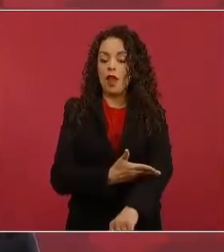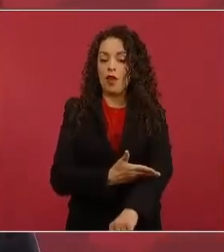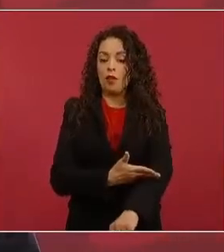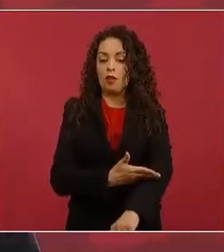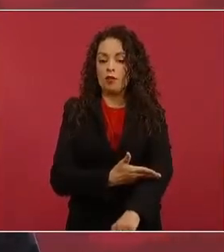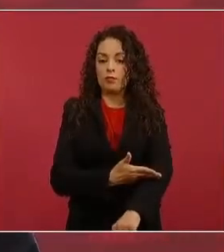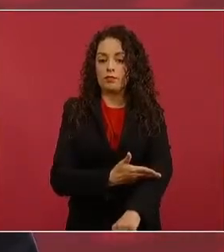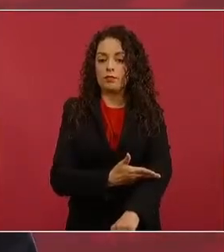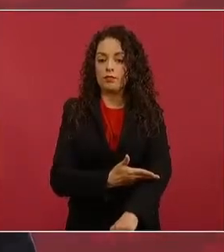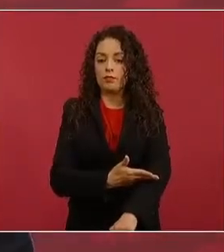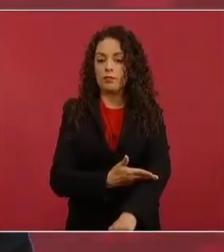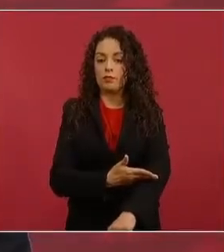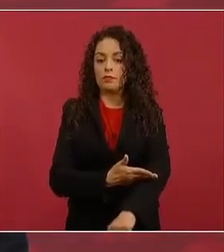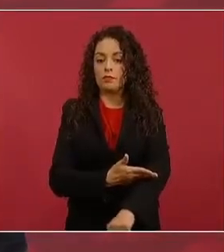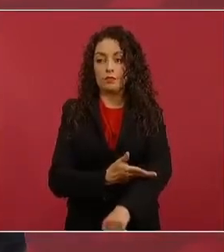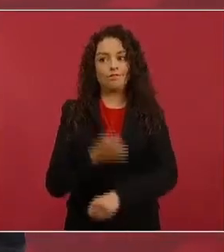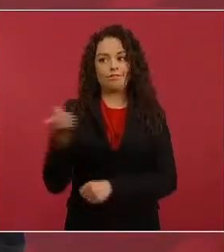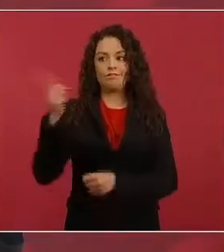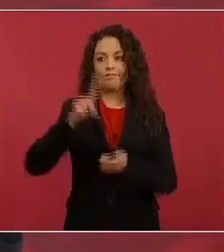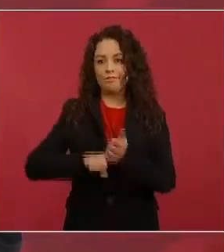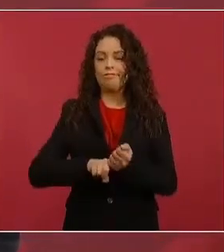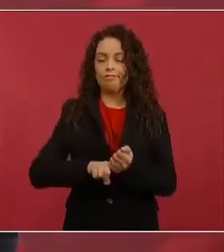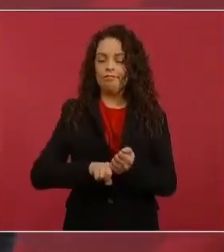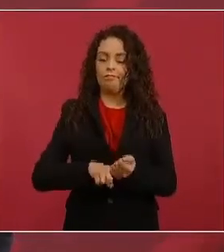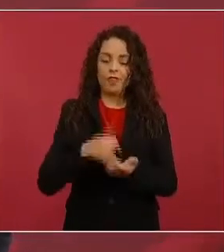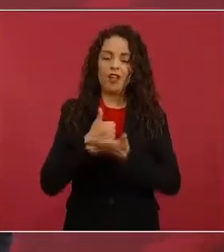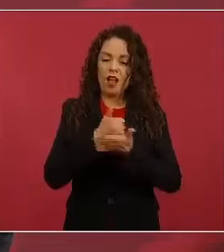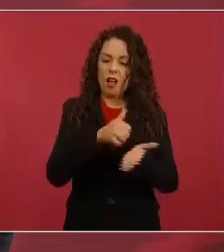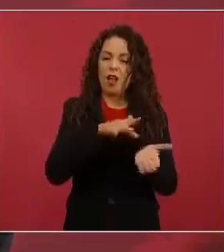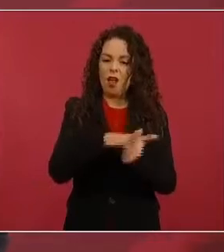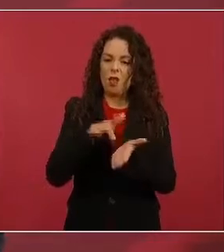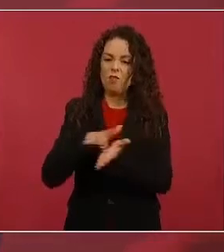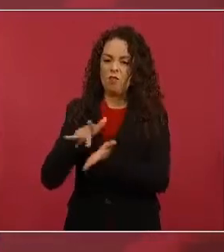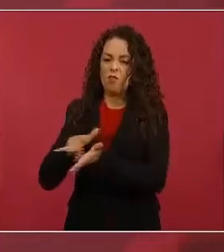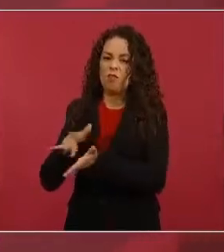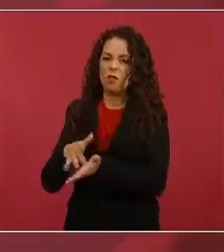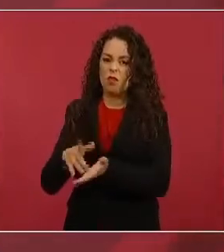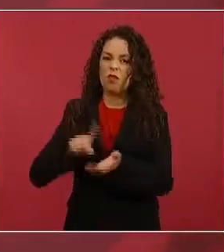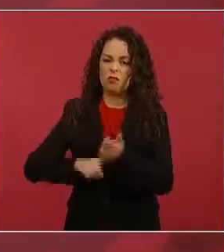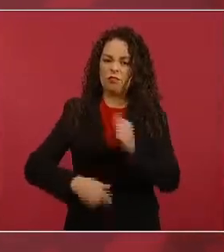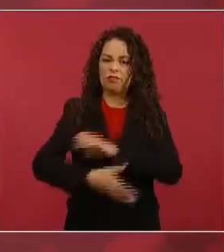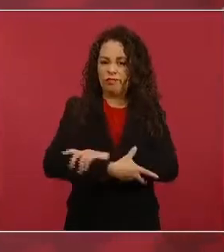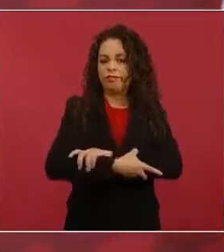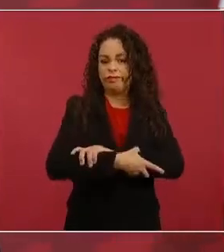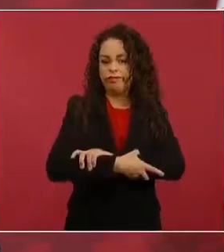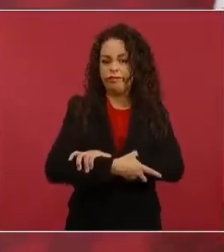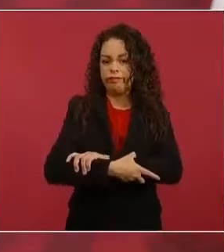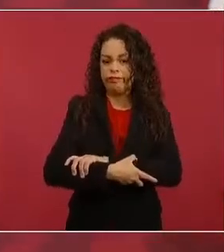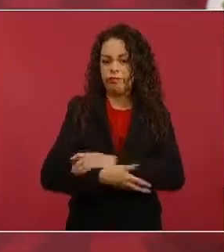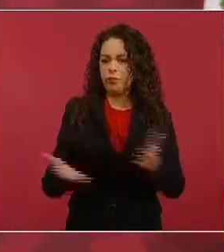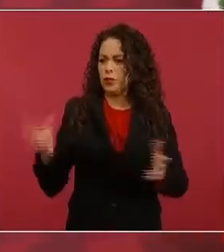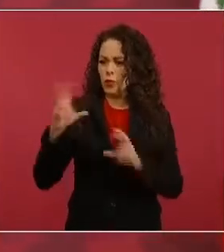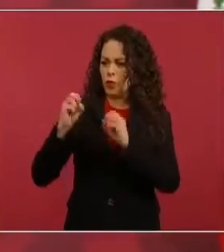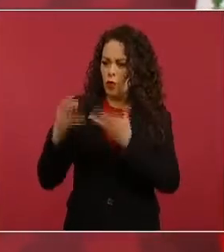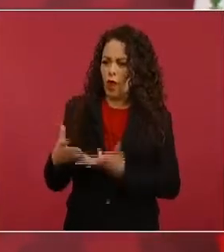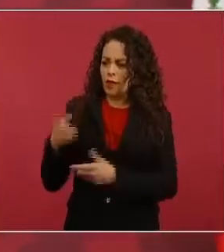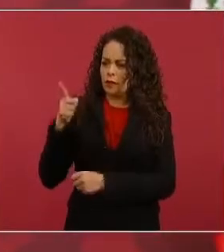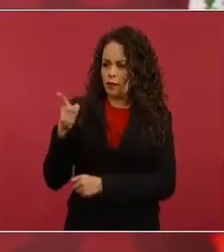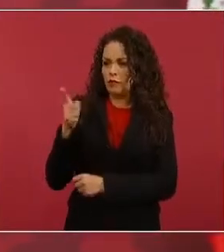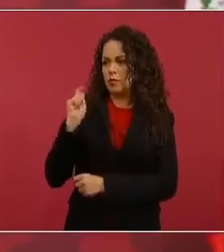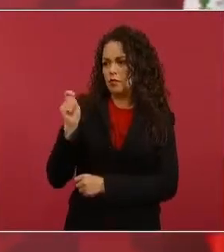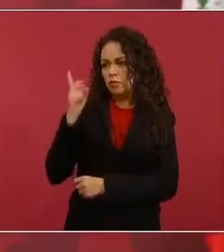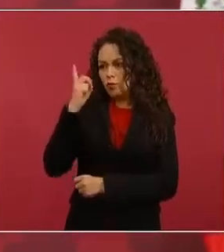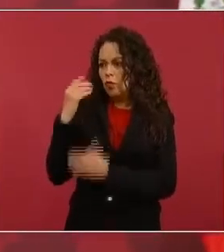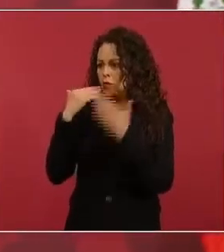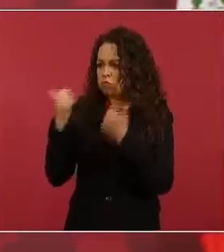demostraba su solidaridad, a pesar de ser hacendado, ¿no?, de ayudar a